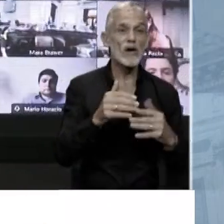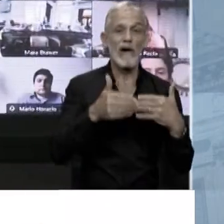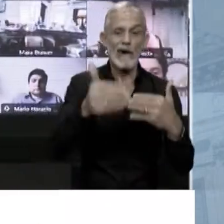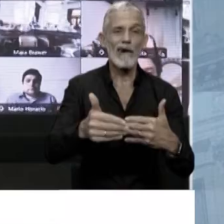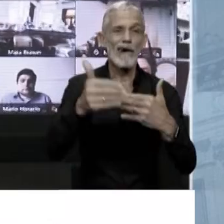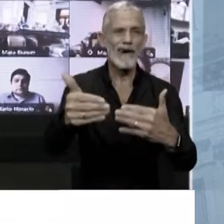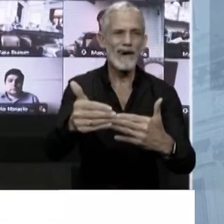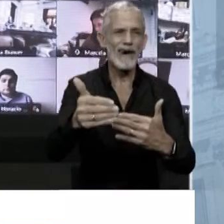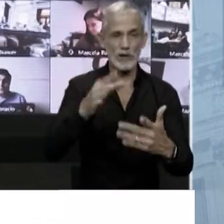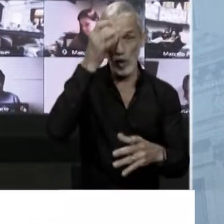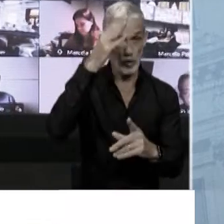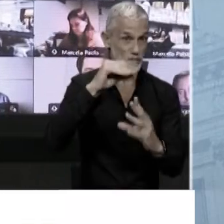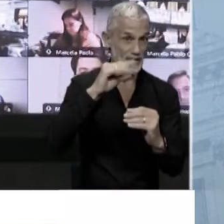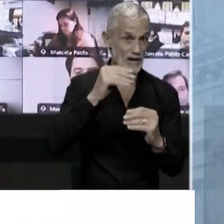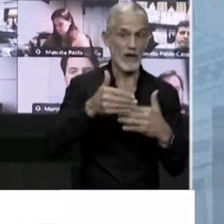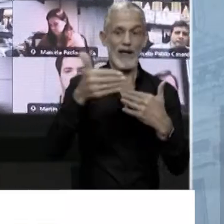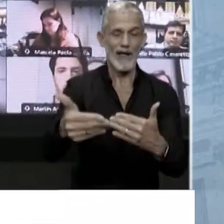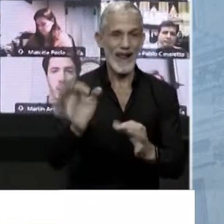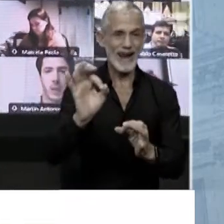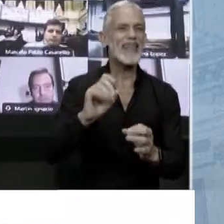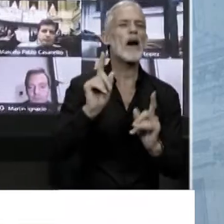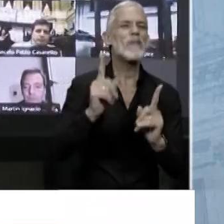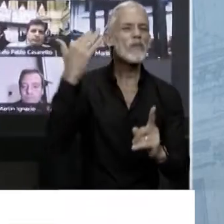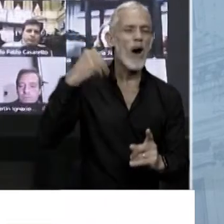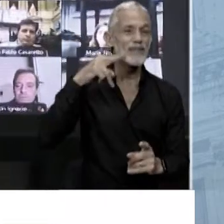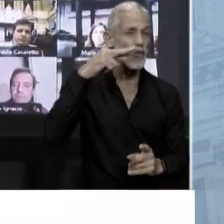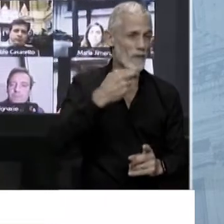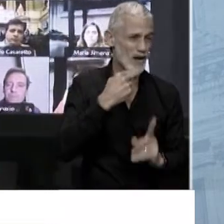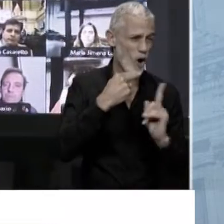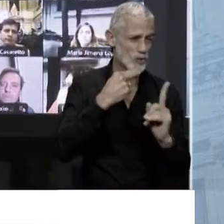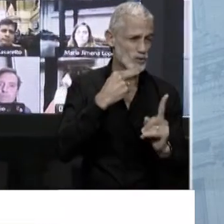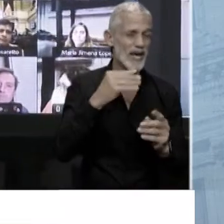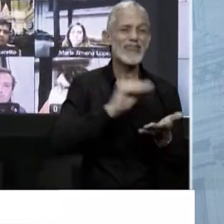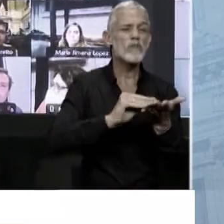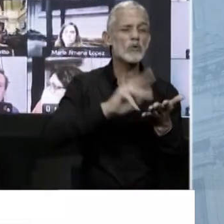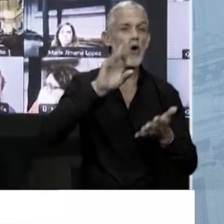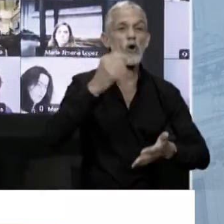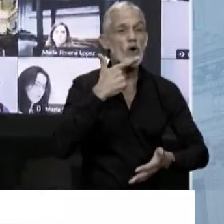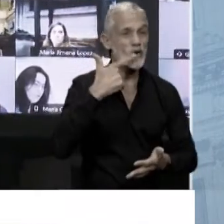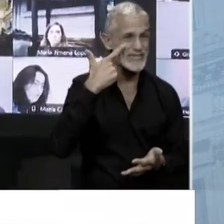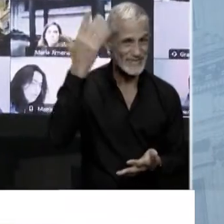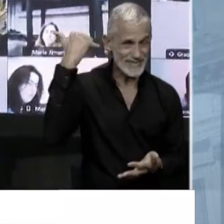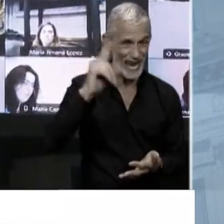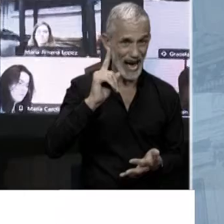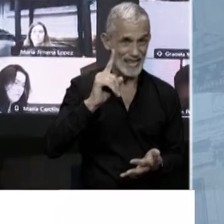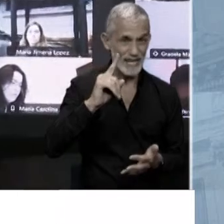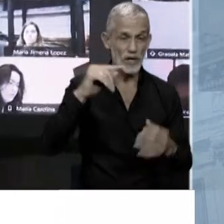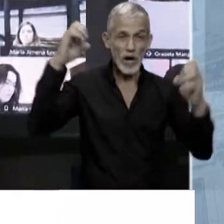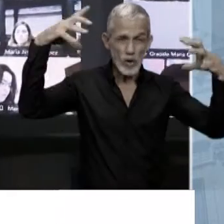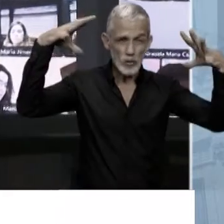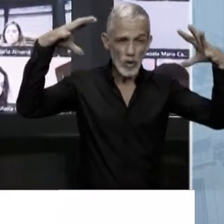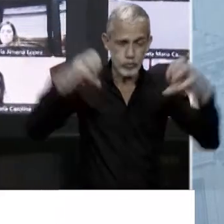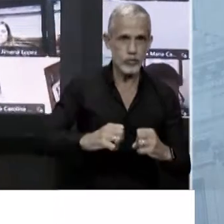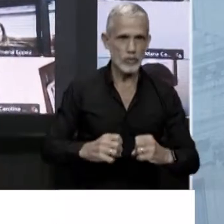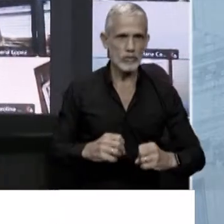prórroga de ordinaria a las 12 de la noche, como en el 2011 nos advirtió el diputado Rossi, ¿no es cierto?, se apagaban las luces de